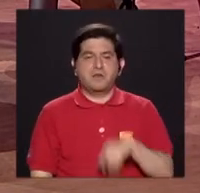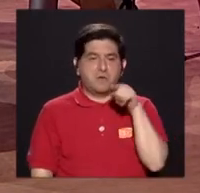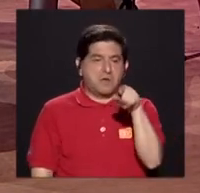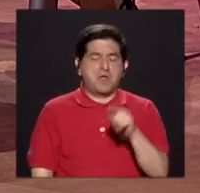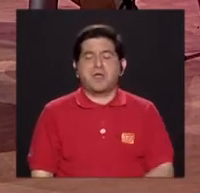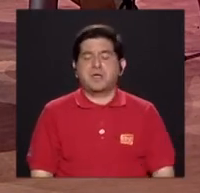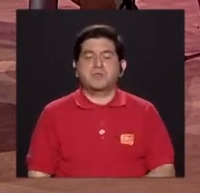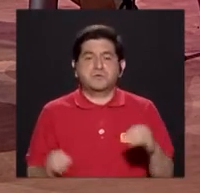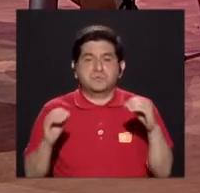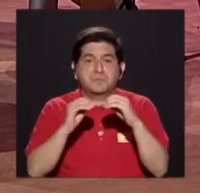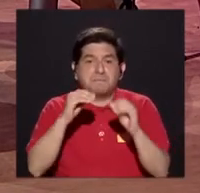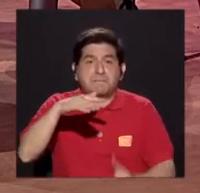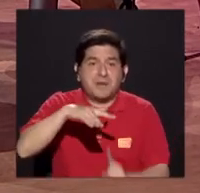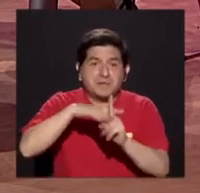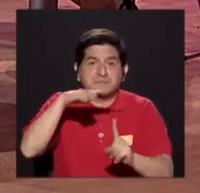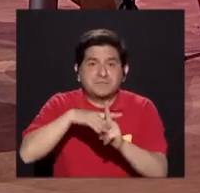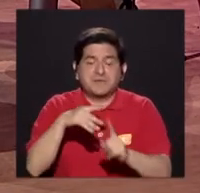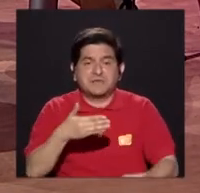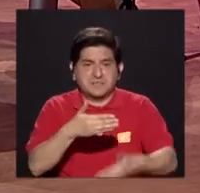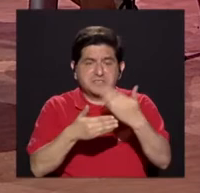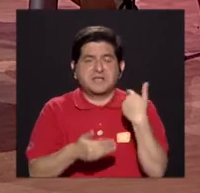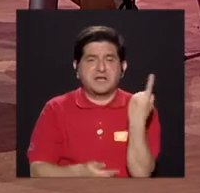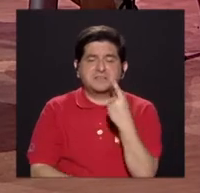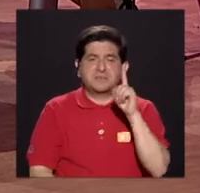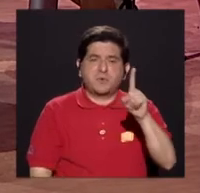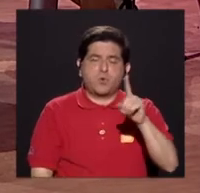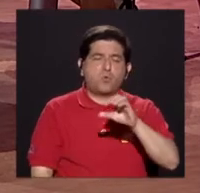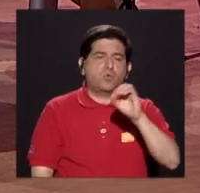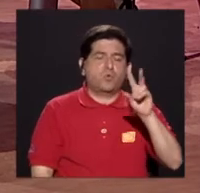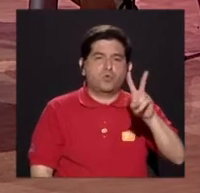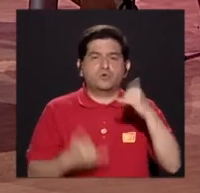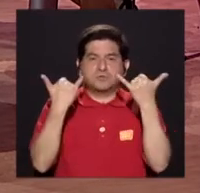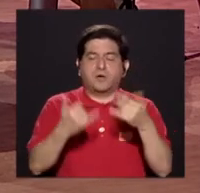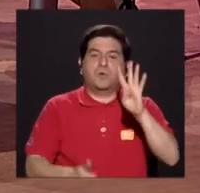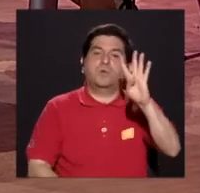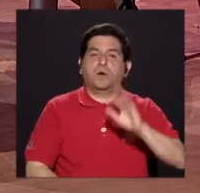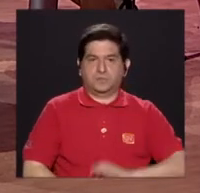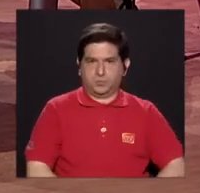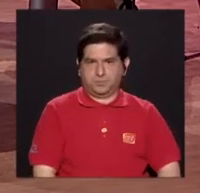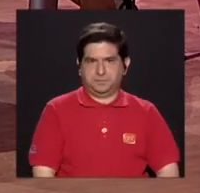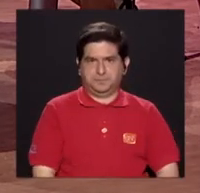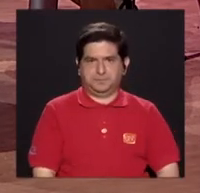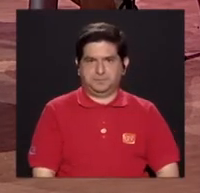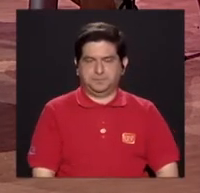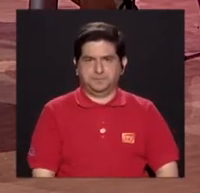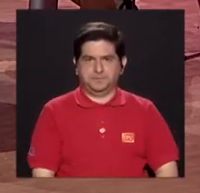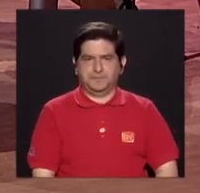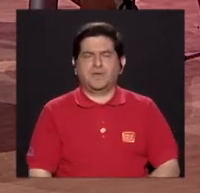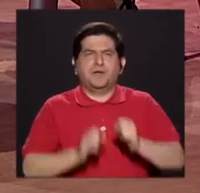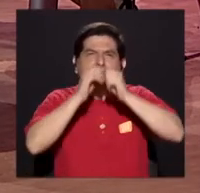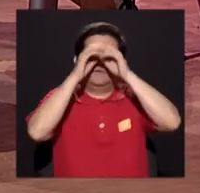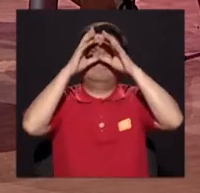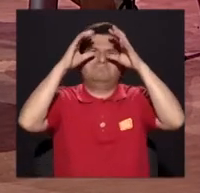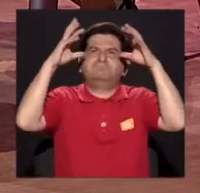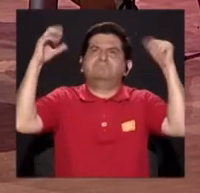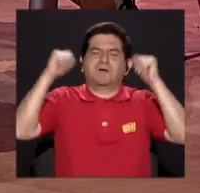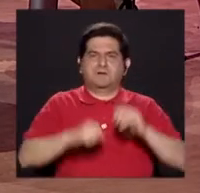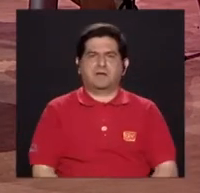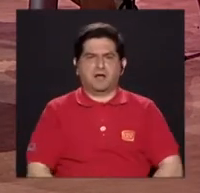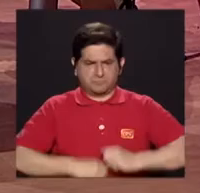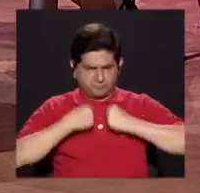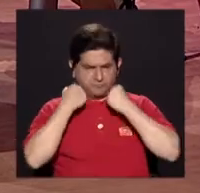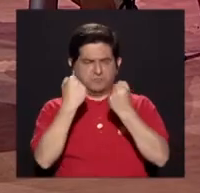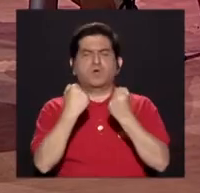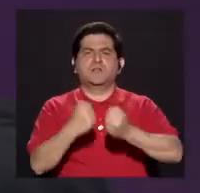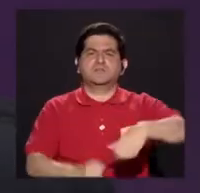más que otras veces. Tradicionalmente ha habido uno, después dos, pero ahora hay cuatro. Entonces, imagínense la fuerza